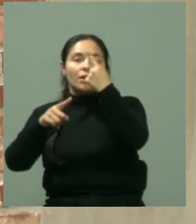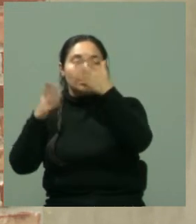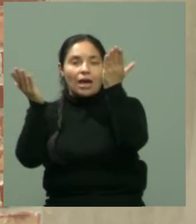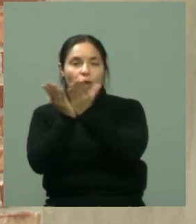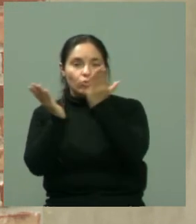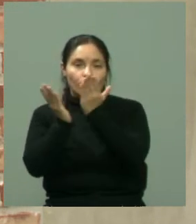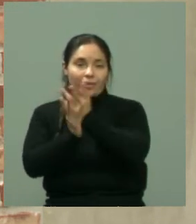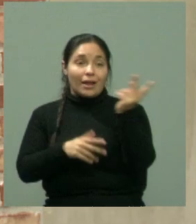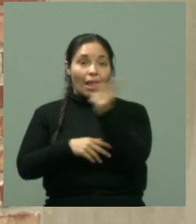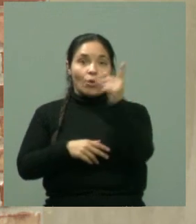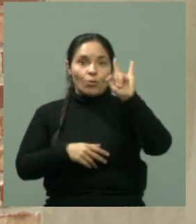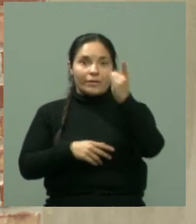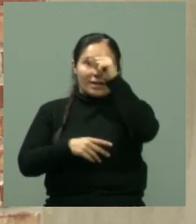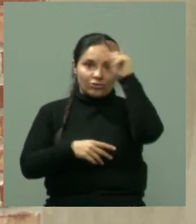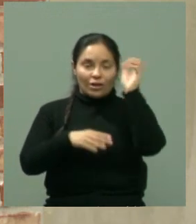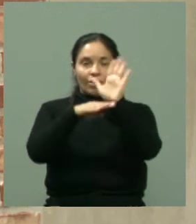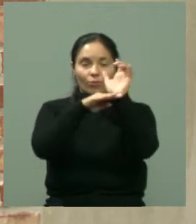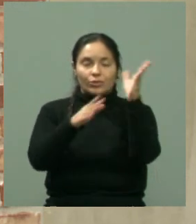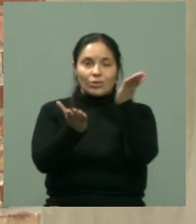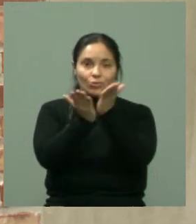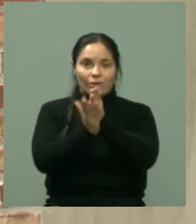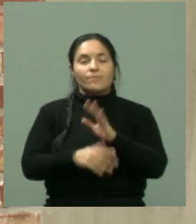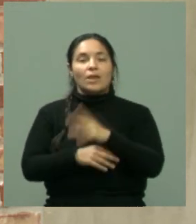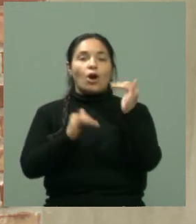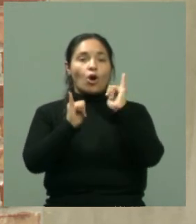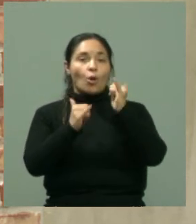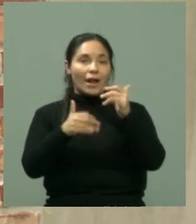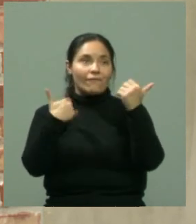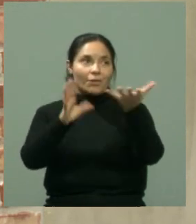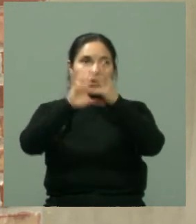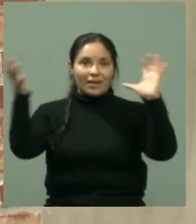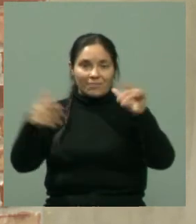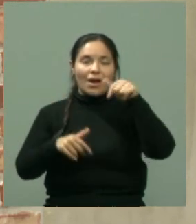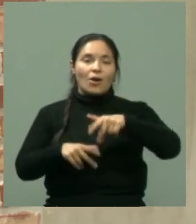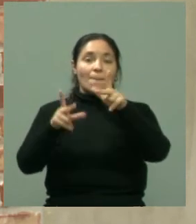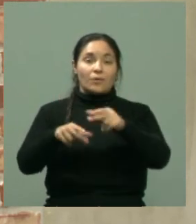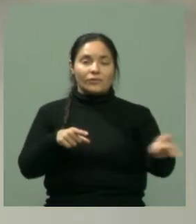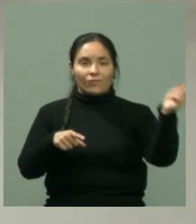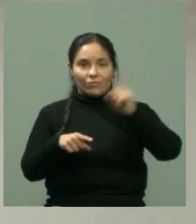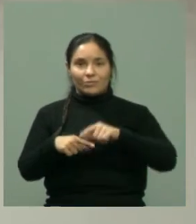Cuyo. Jóvenes por el clima de Mendoza con nosotros. Momento de la pausa, ya volvemos.